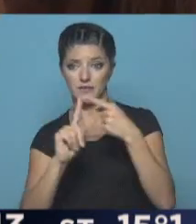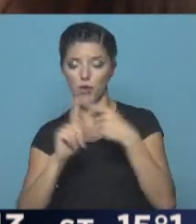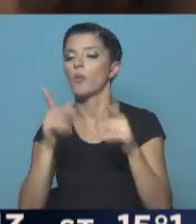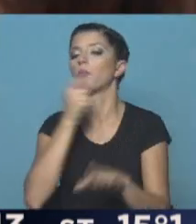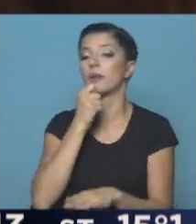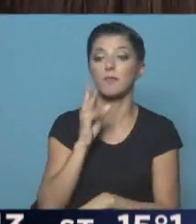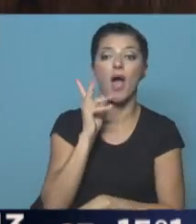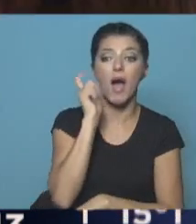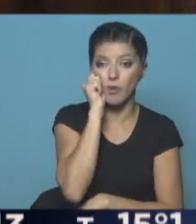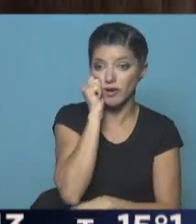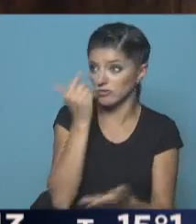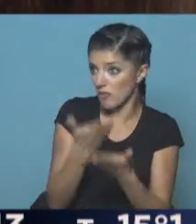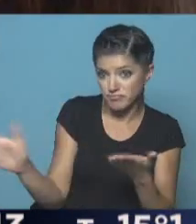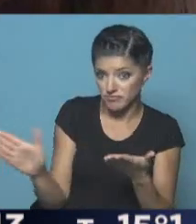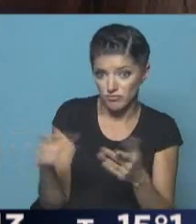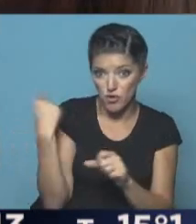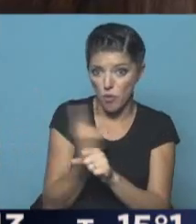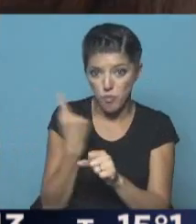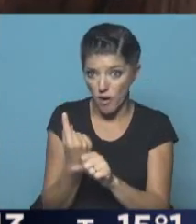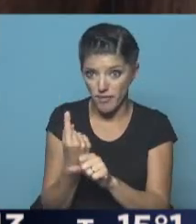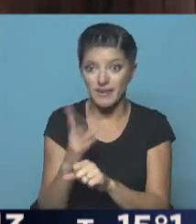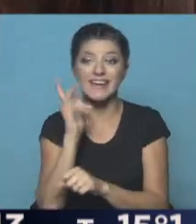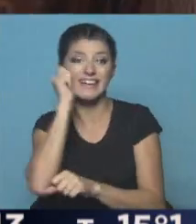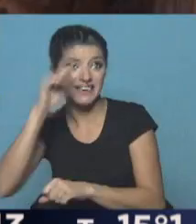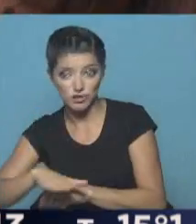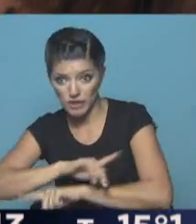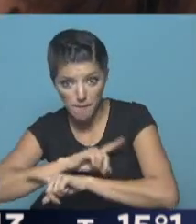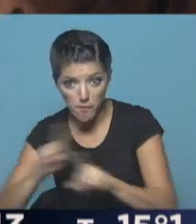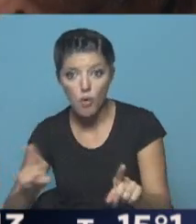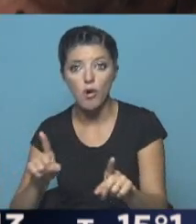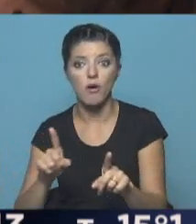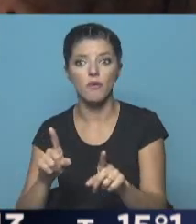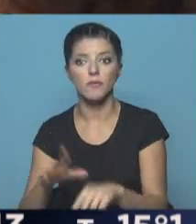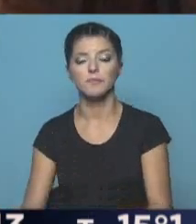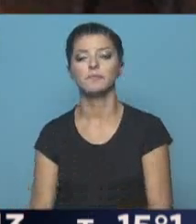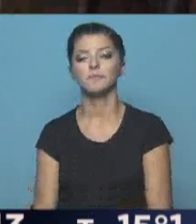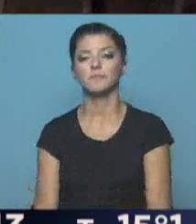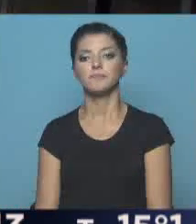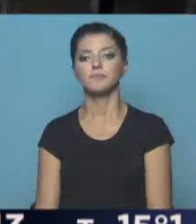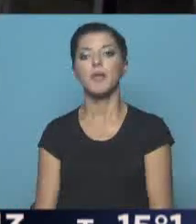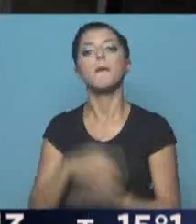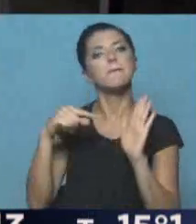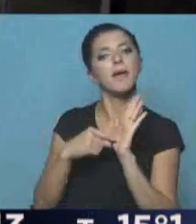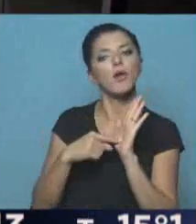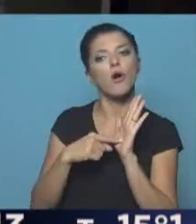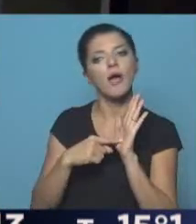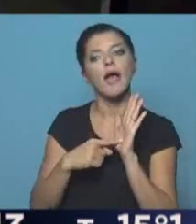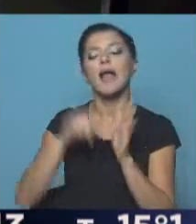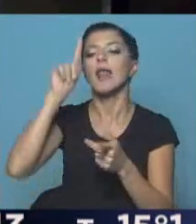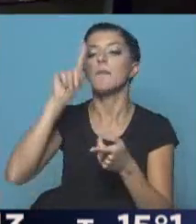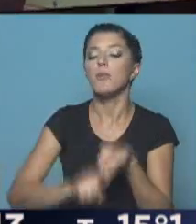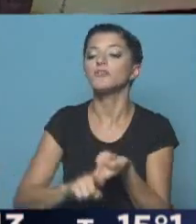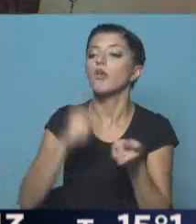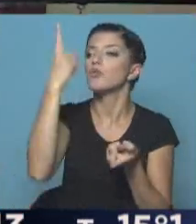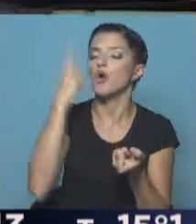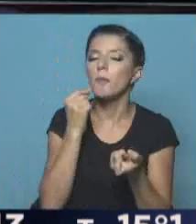abuelos quedan excluidos, por ejemplo, y nietos también, pero en cambio se le puede permitir a la esposa de un hombre que,